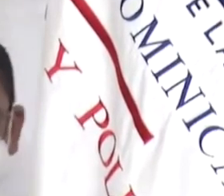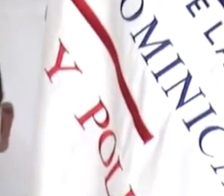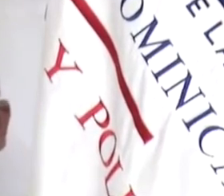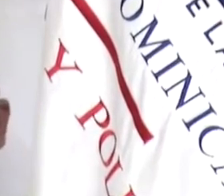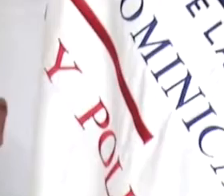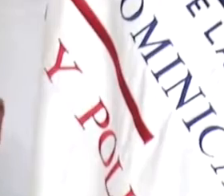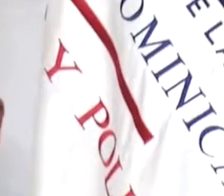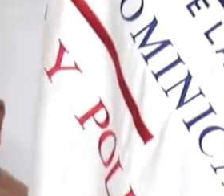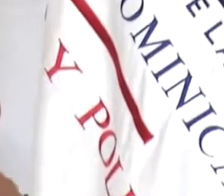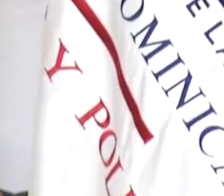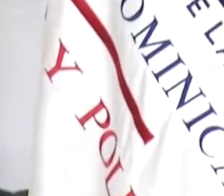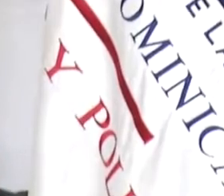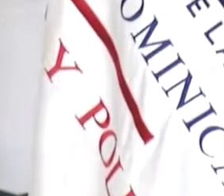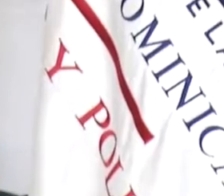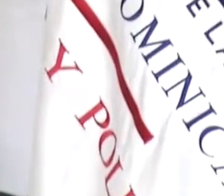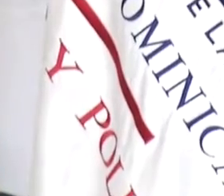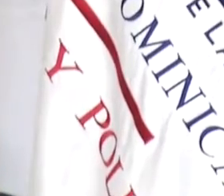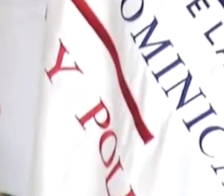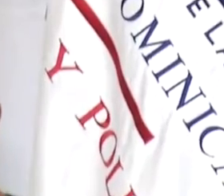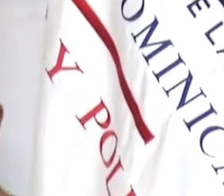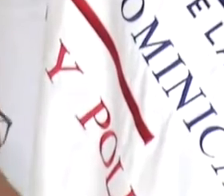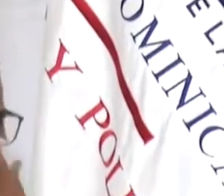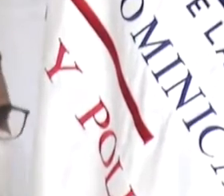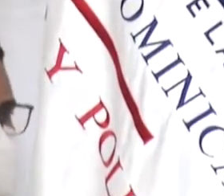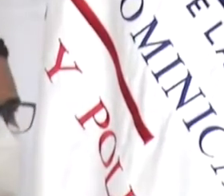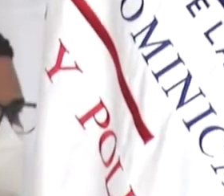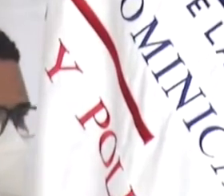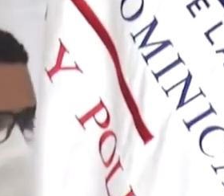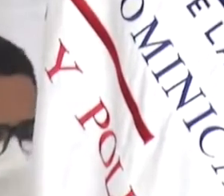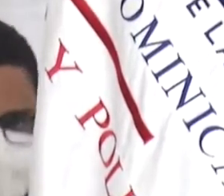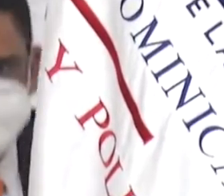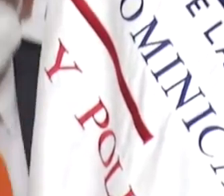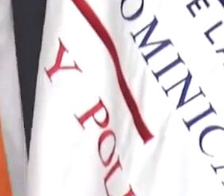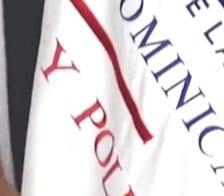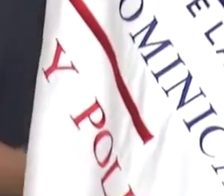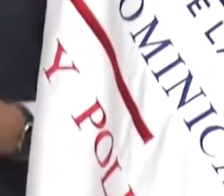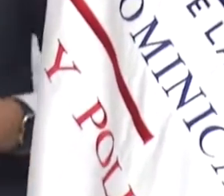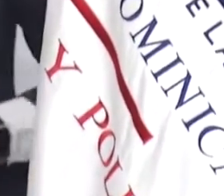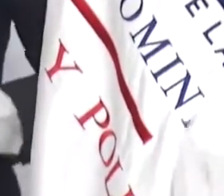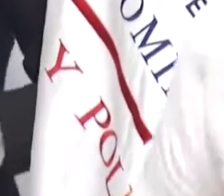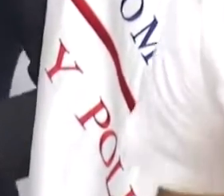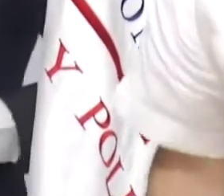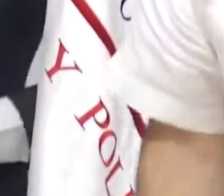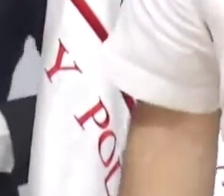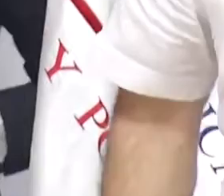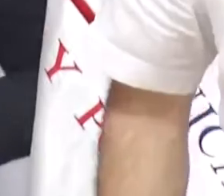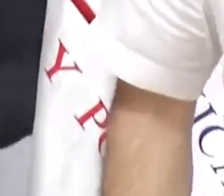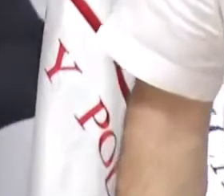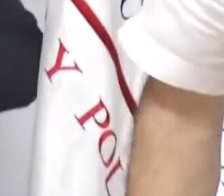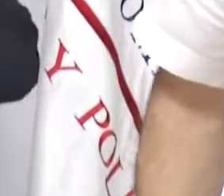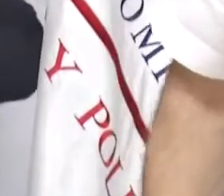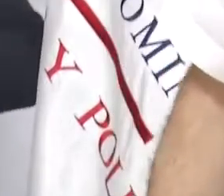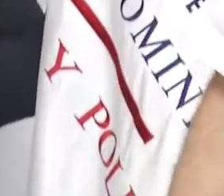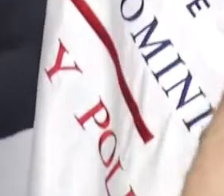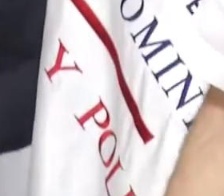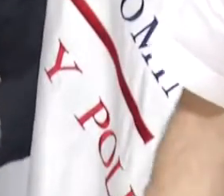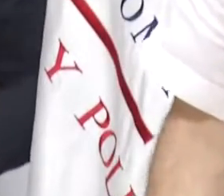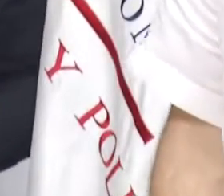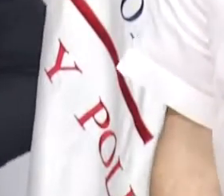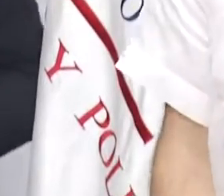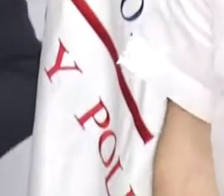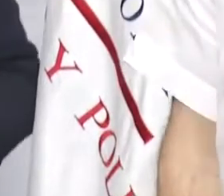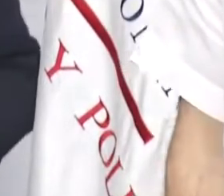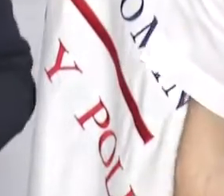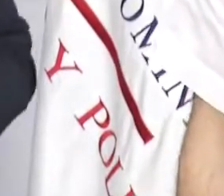Policía. Vamos a ponernos de pie para escuchar el himno nacional de la República Dominicana.